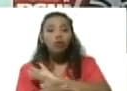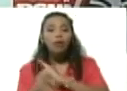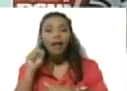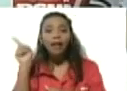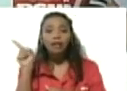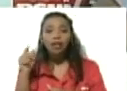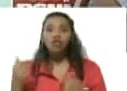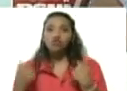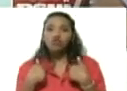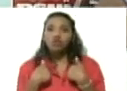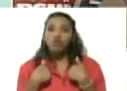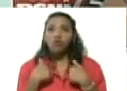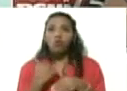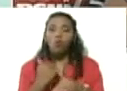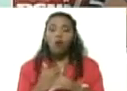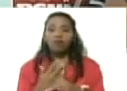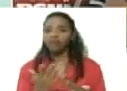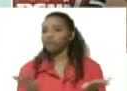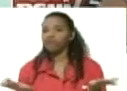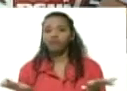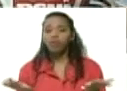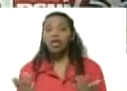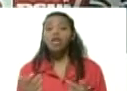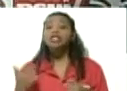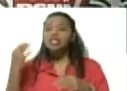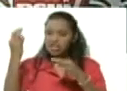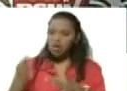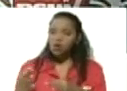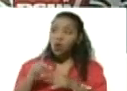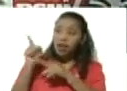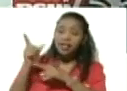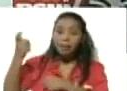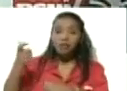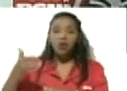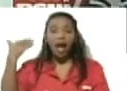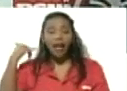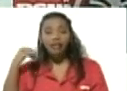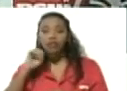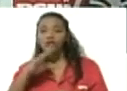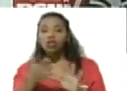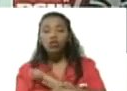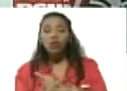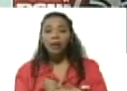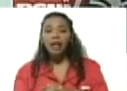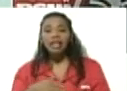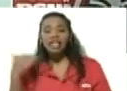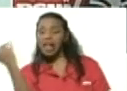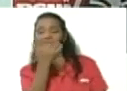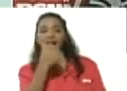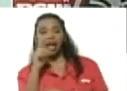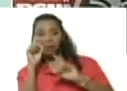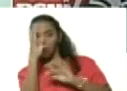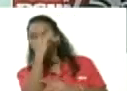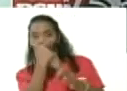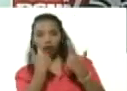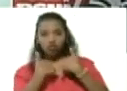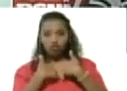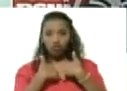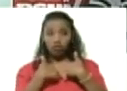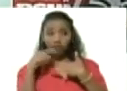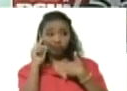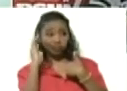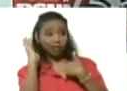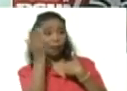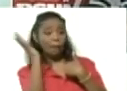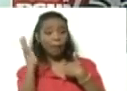ellos. Seguramente esta gente se reía de nosotros cuando salía sanción contra Darío Viva o